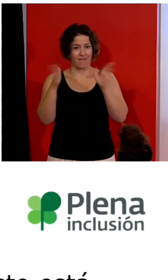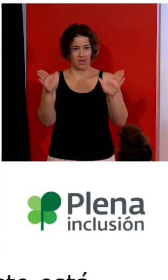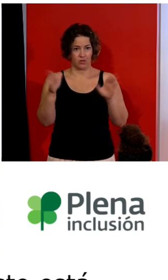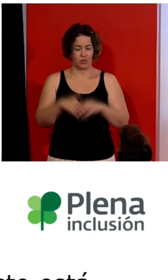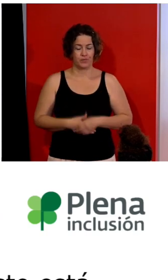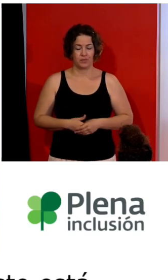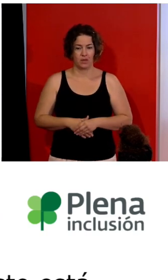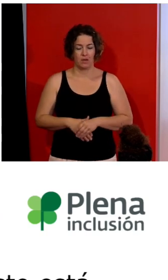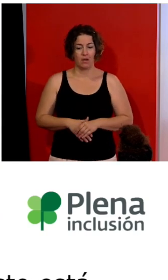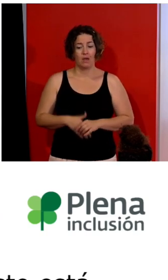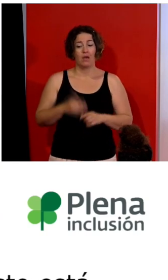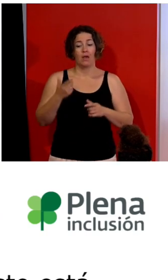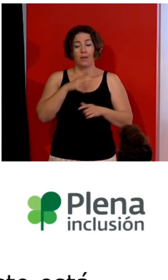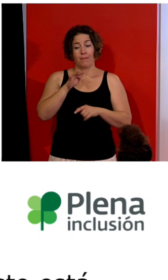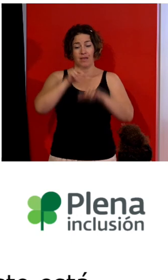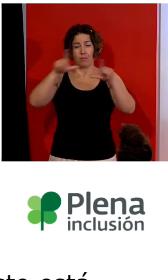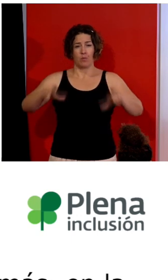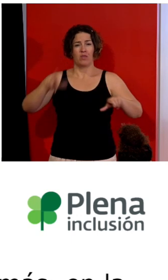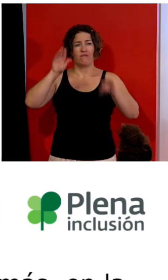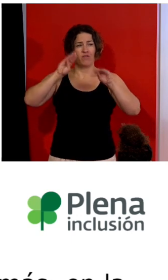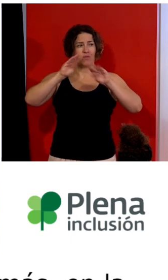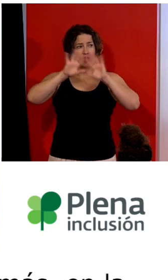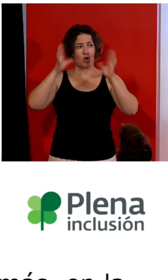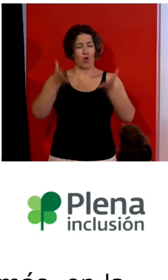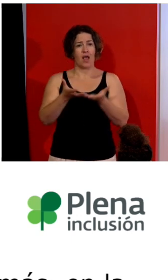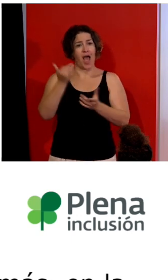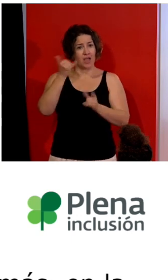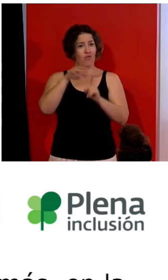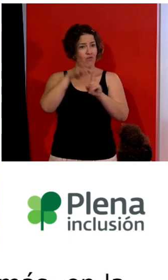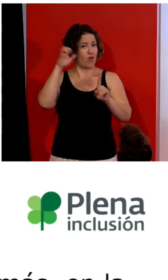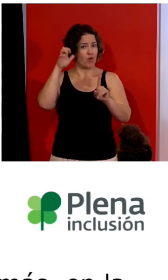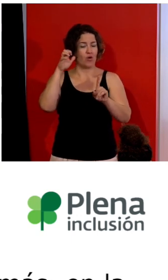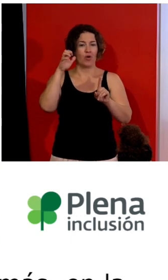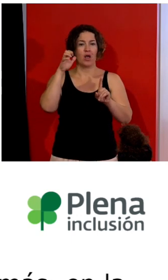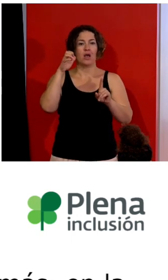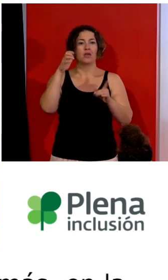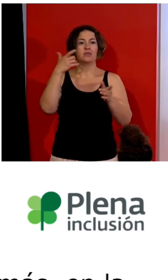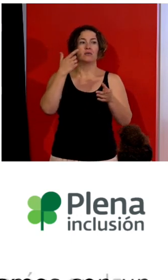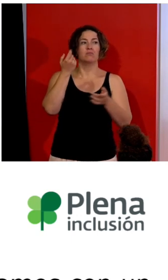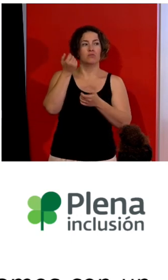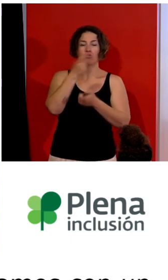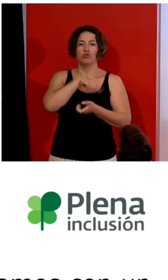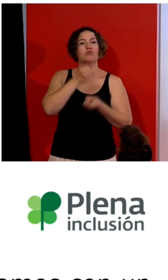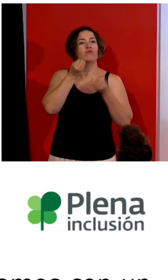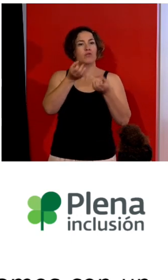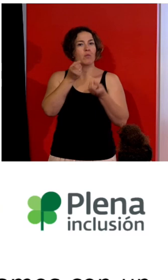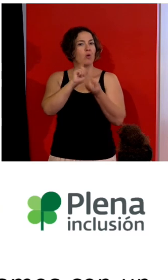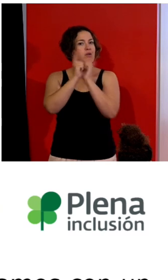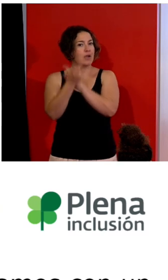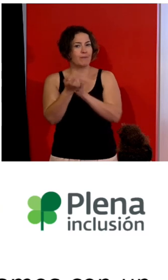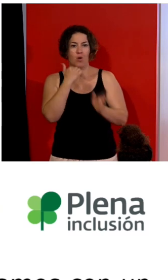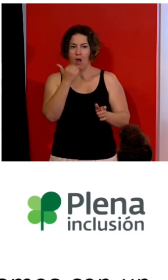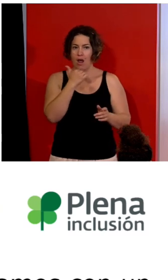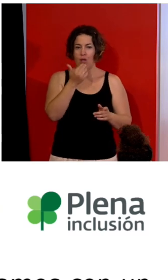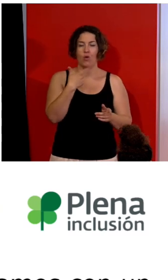Además, en la plataforma de formación online contamos con un foro en el que bueno, pues vamos informando de todos estos cambios, ¿no?